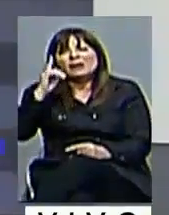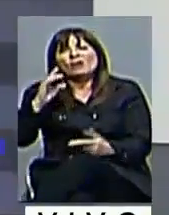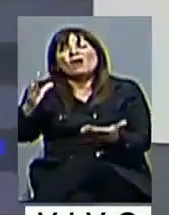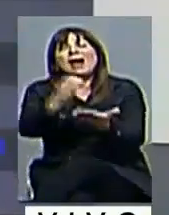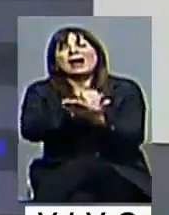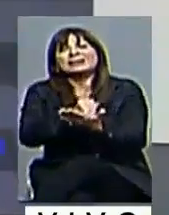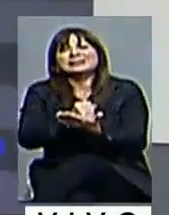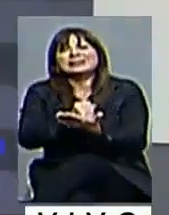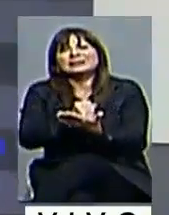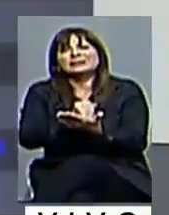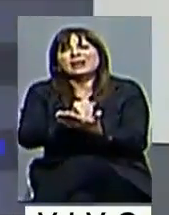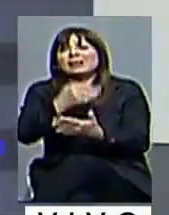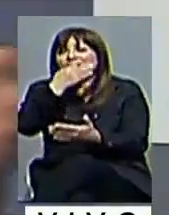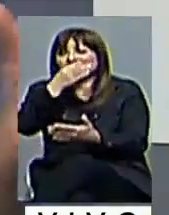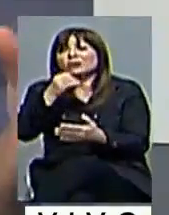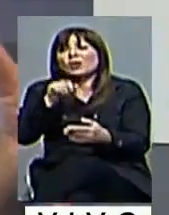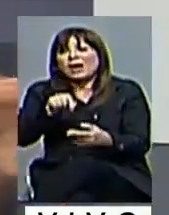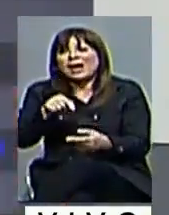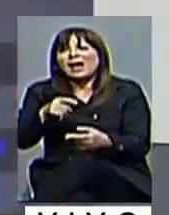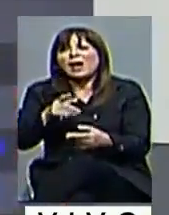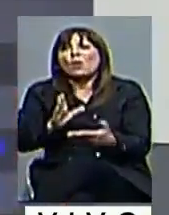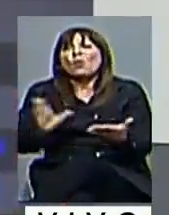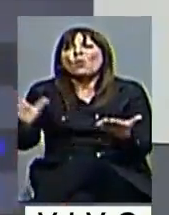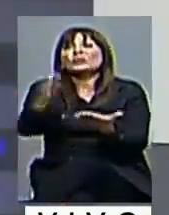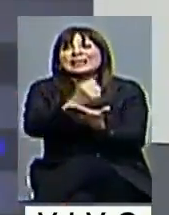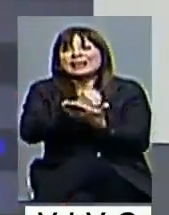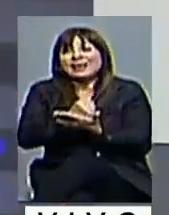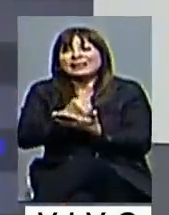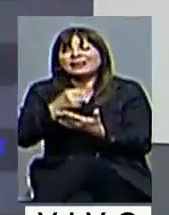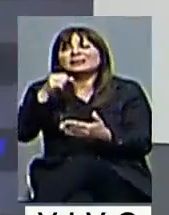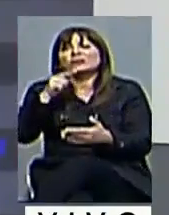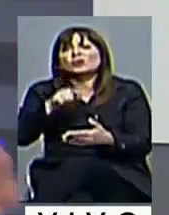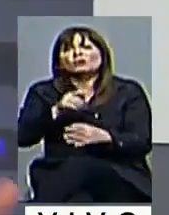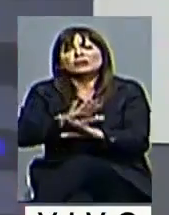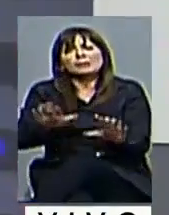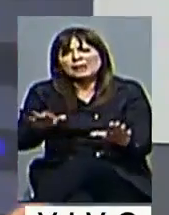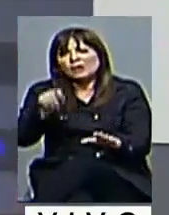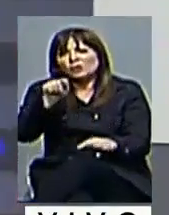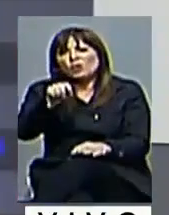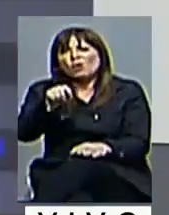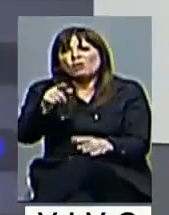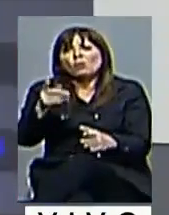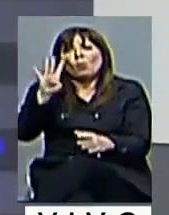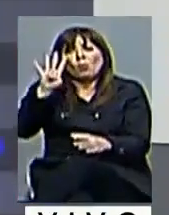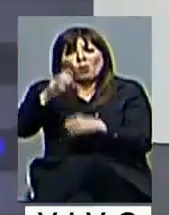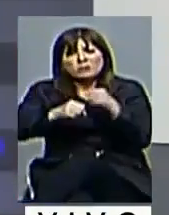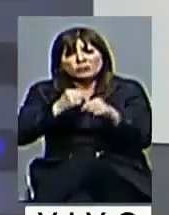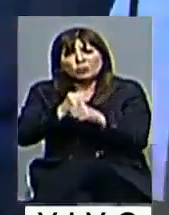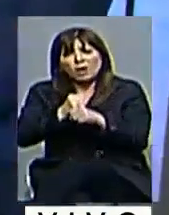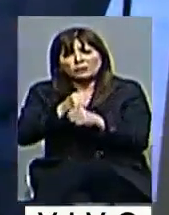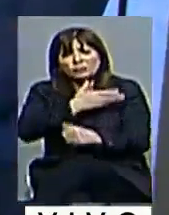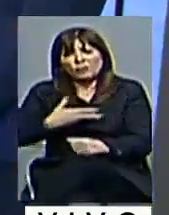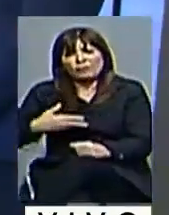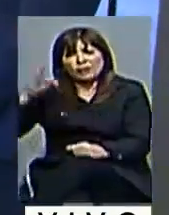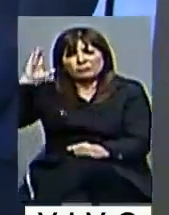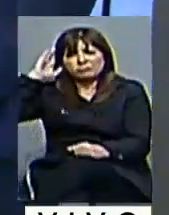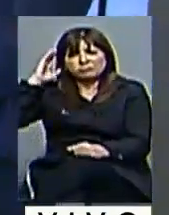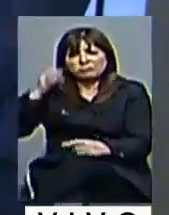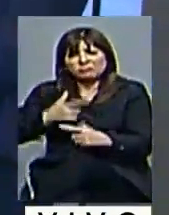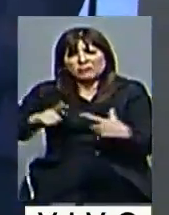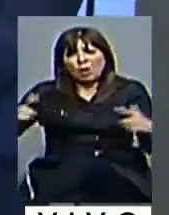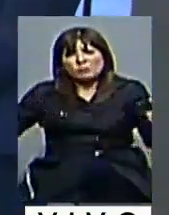en juego, lo que se está diciendo acá, que las utilidades del capital pueden terminar. No, la utilidad del capital en los 4 años de gobierno de Bachelet se incrementaron, como